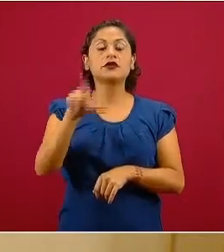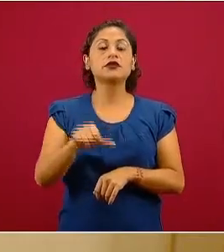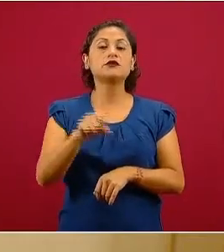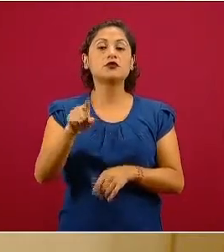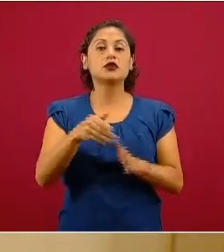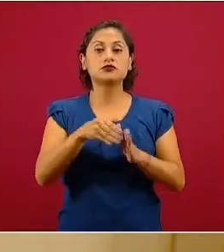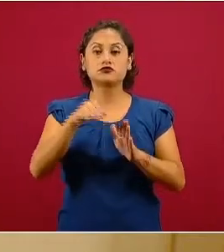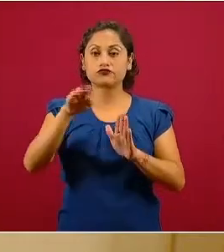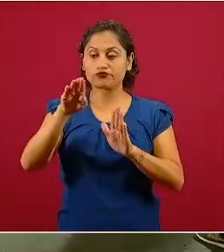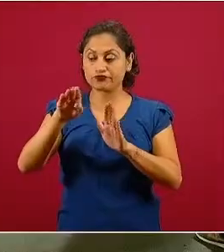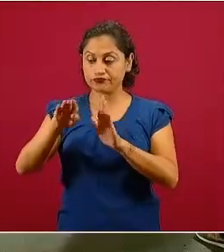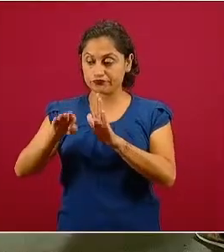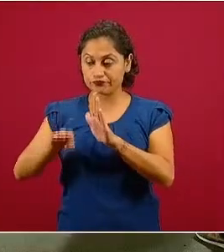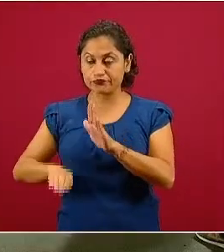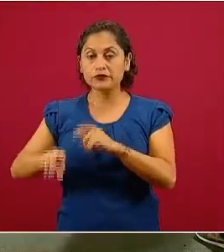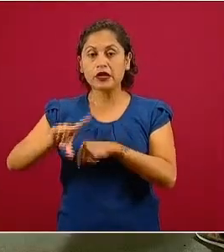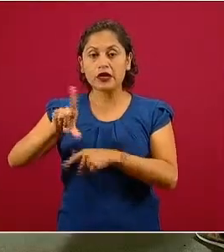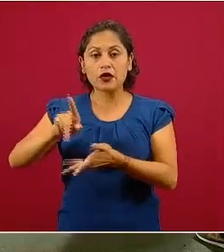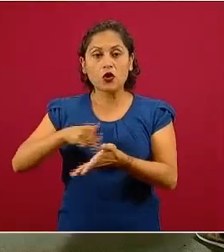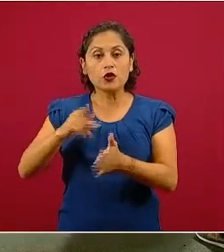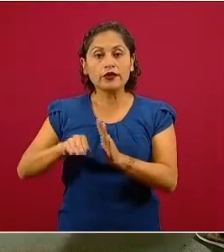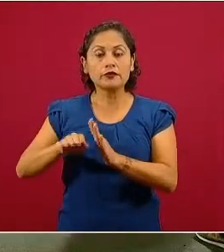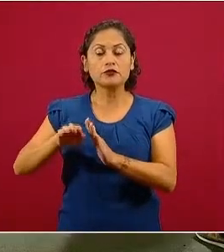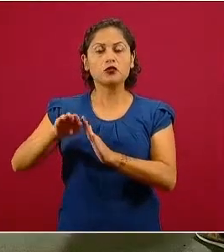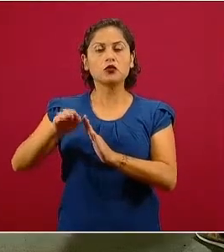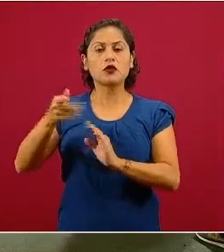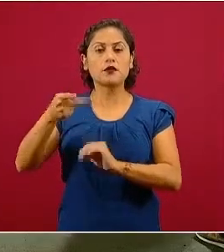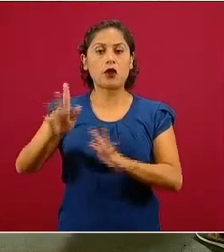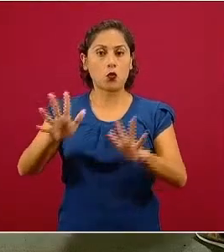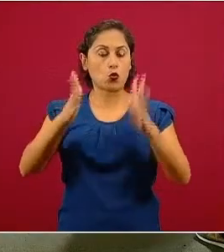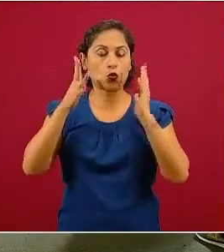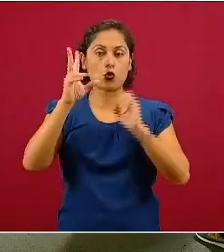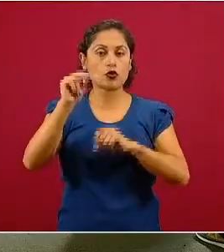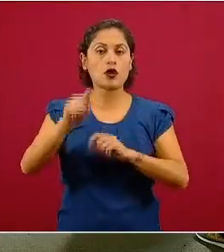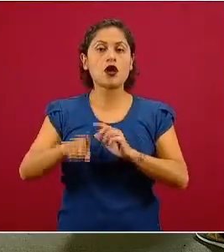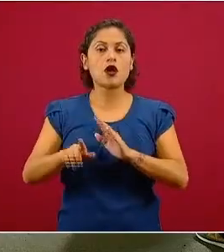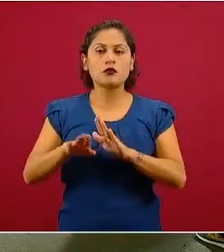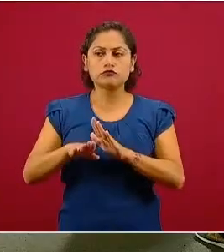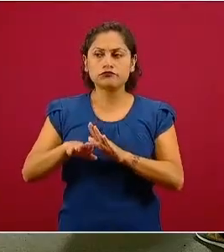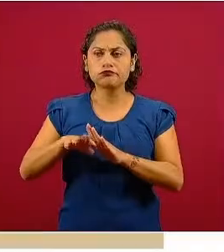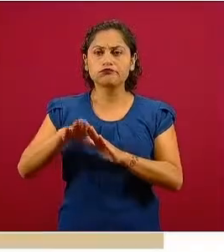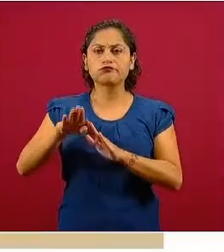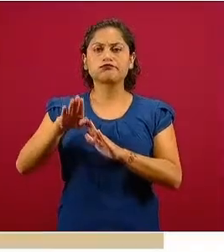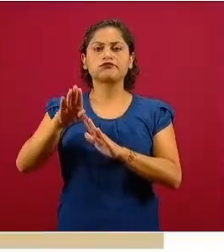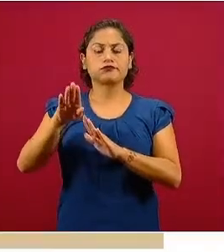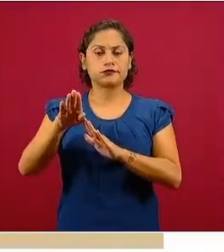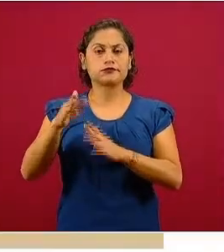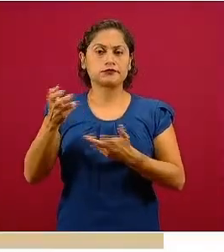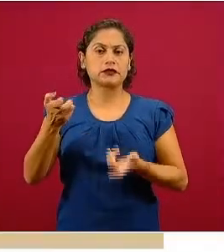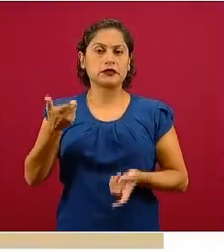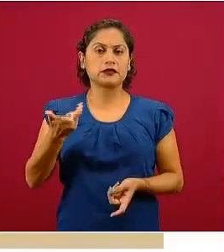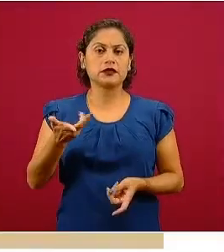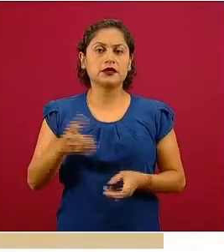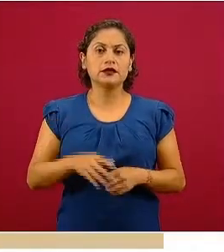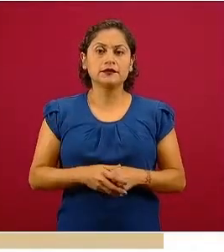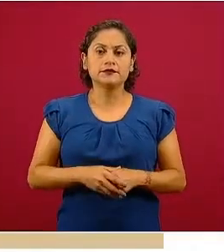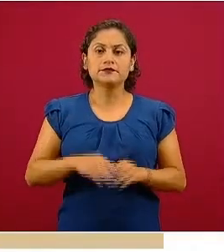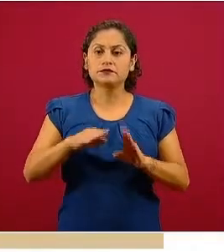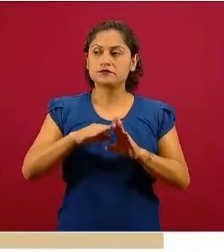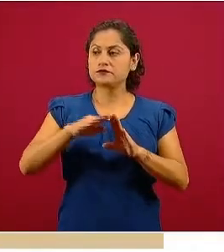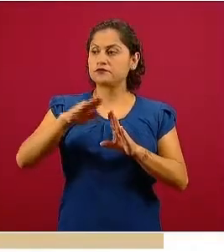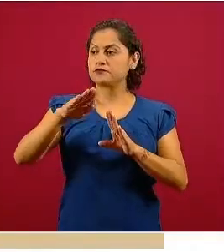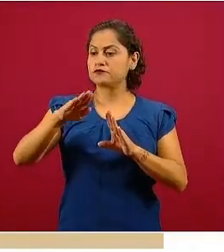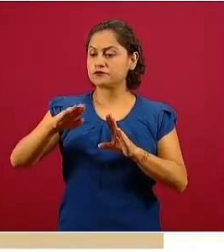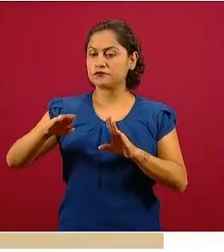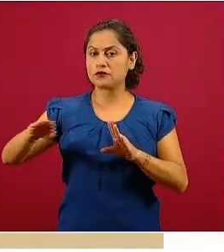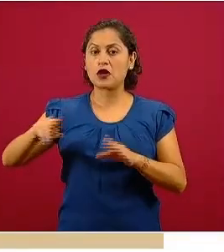luego volvió a subir, aunque ya no con la velocidad que lo había hecho en semanas previas, una curva más en lo horizontal, y ya desde